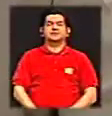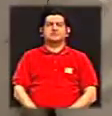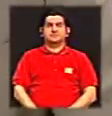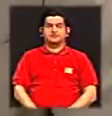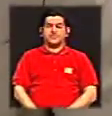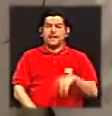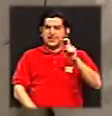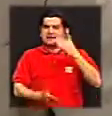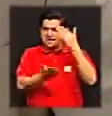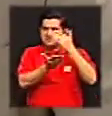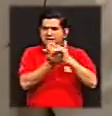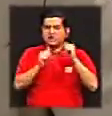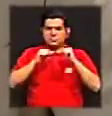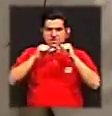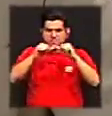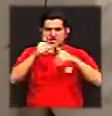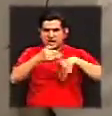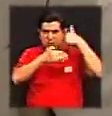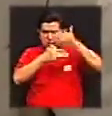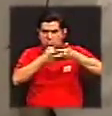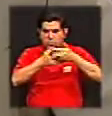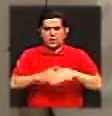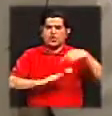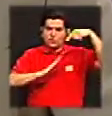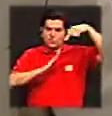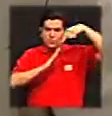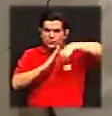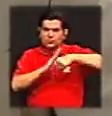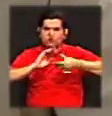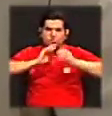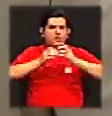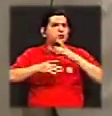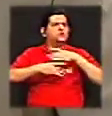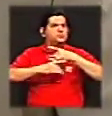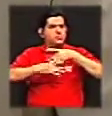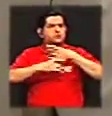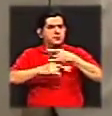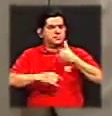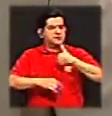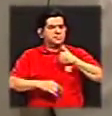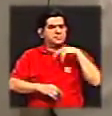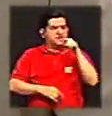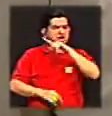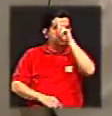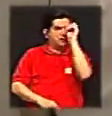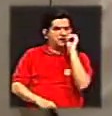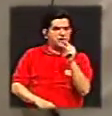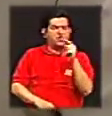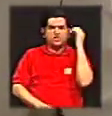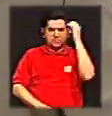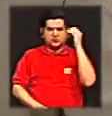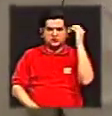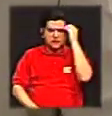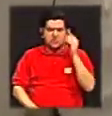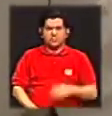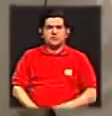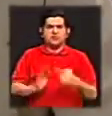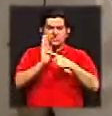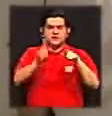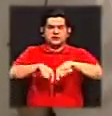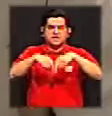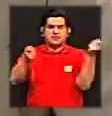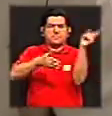que ir a un corte. En el siguiente segmento seguiremos profundizando en los datos tan interesantes que nos trae esta encuesta de opinión publicada en